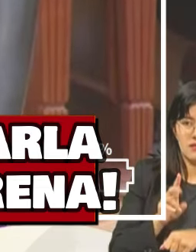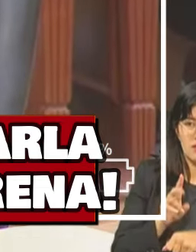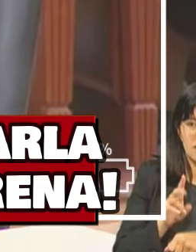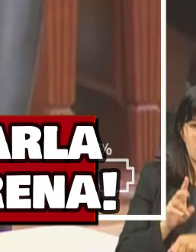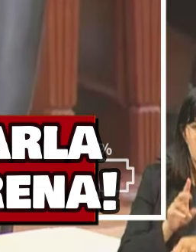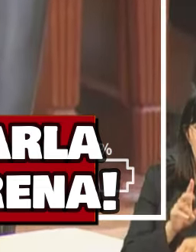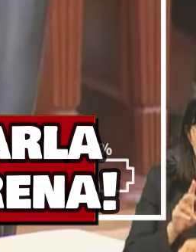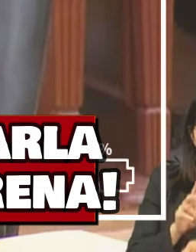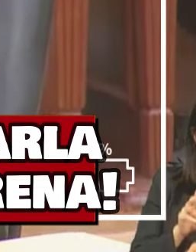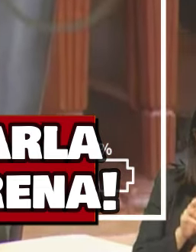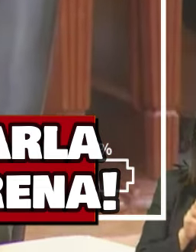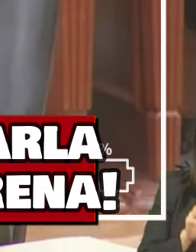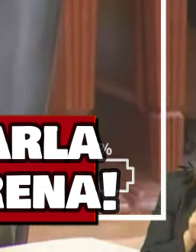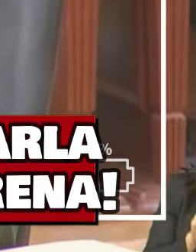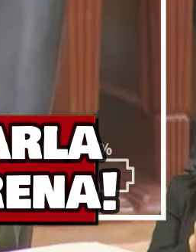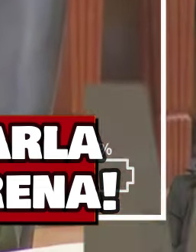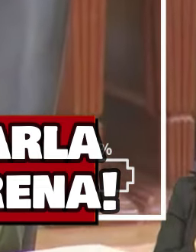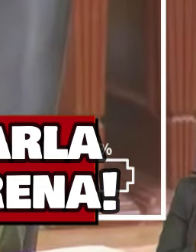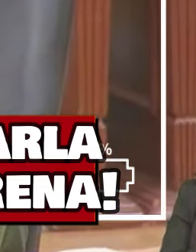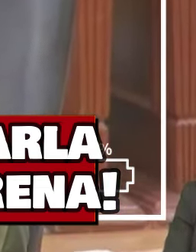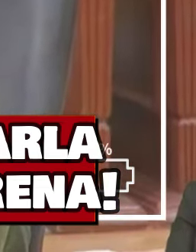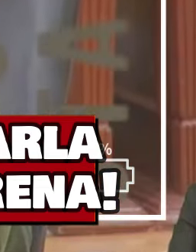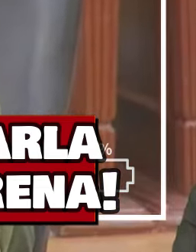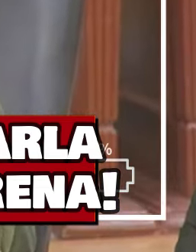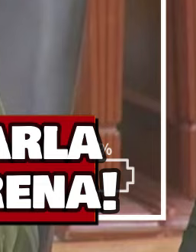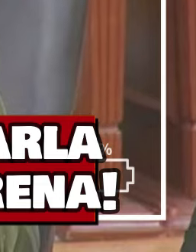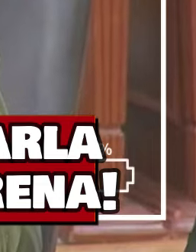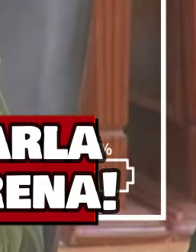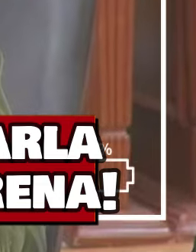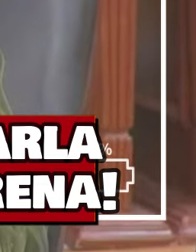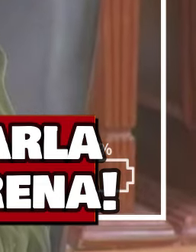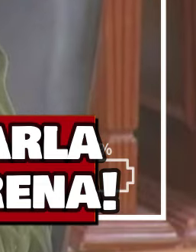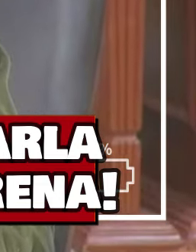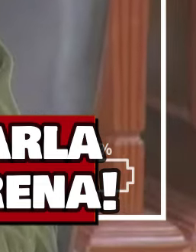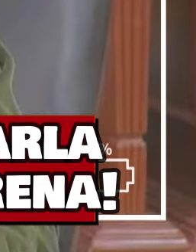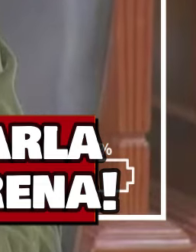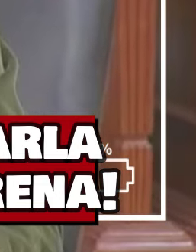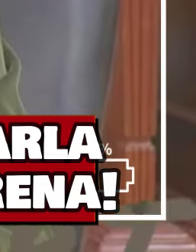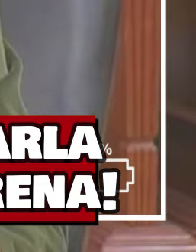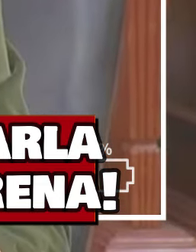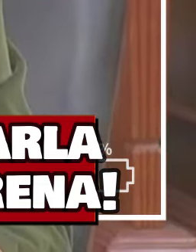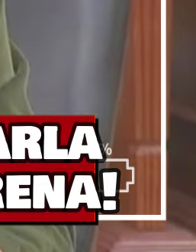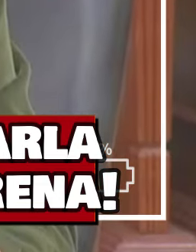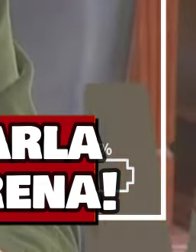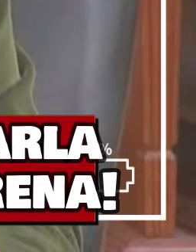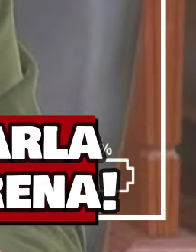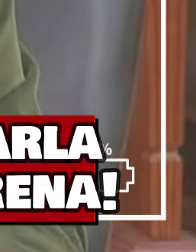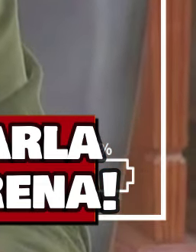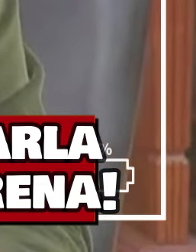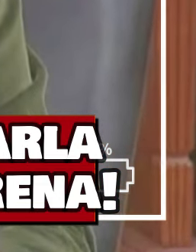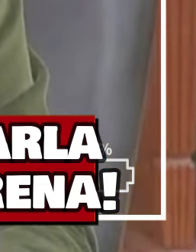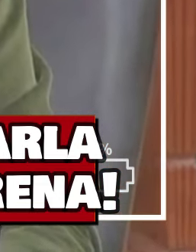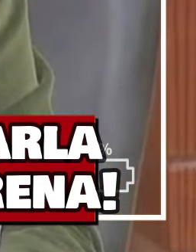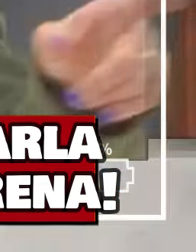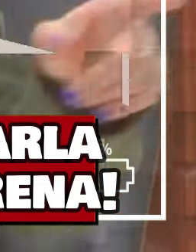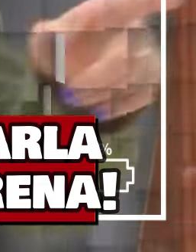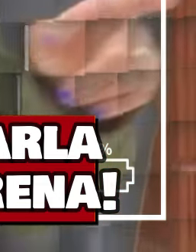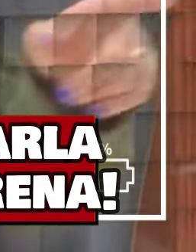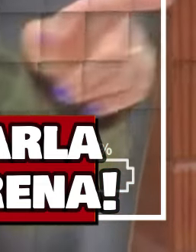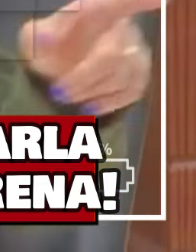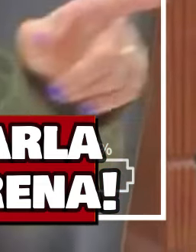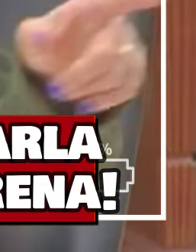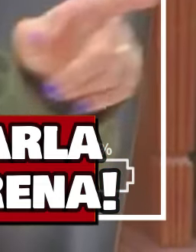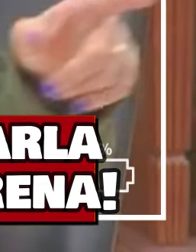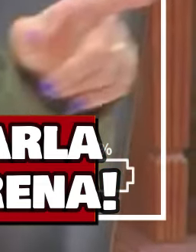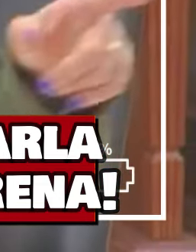popular, la consejera del PRIAN, Carla Humphrey, resumió las diferencias entre el caso actual y los casos de 2021 en tres puntos principales.